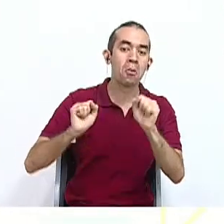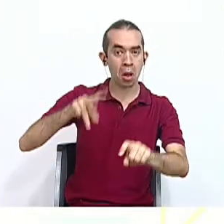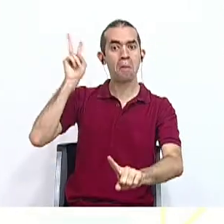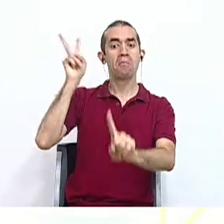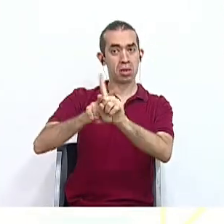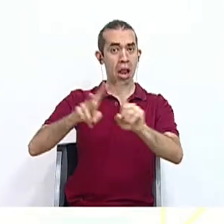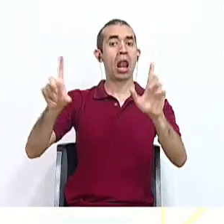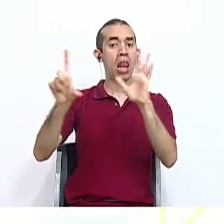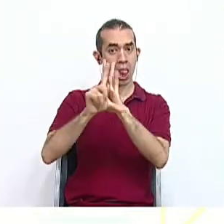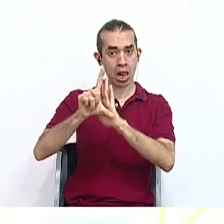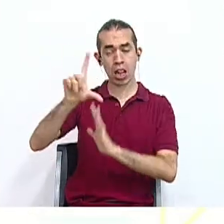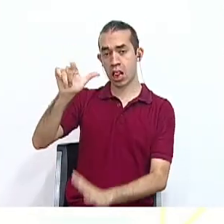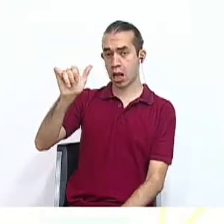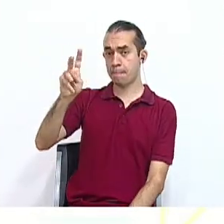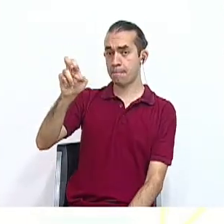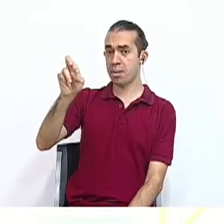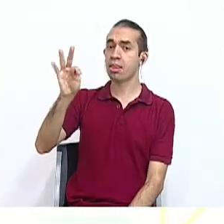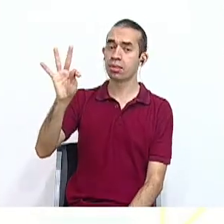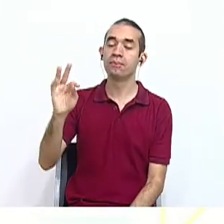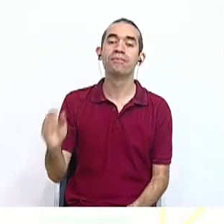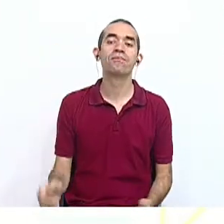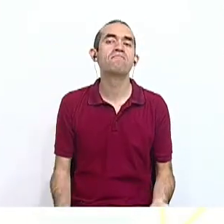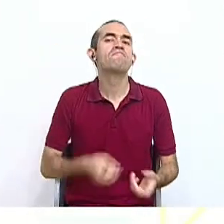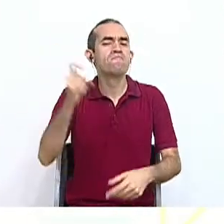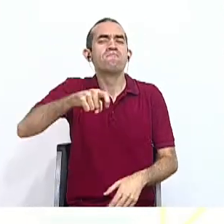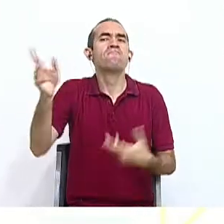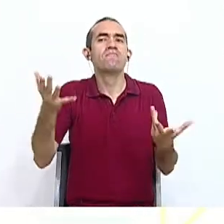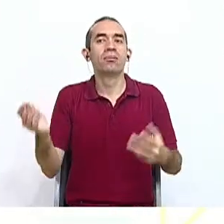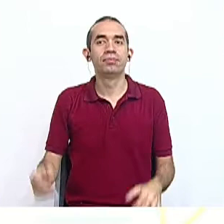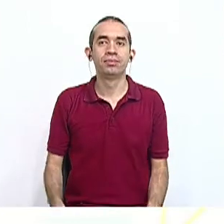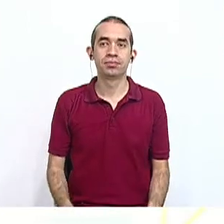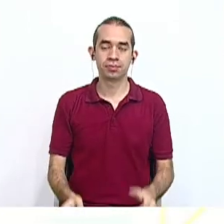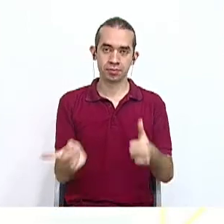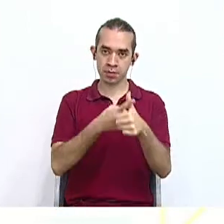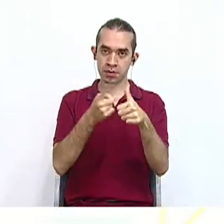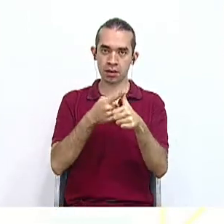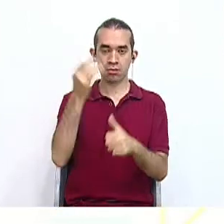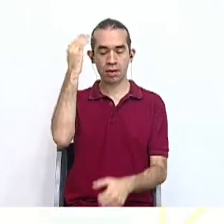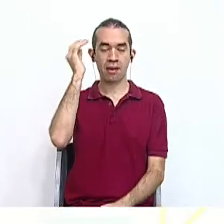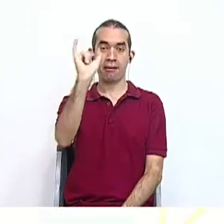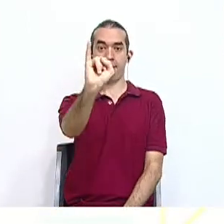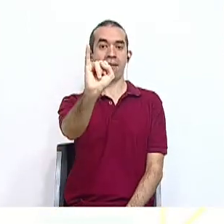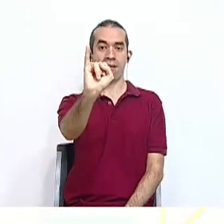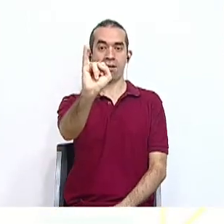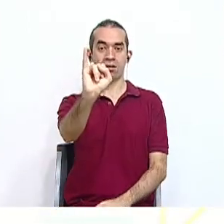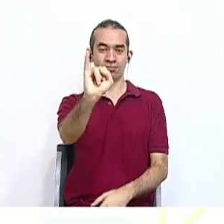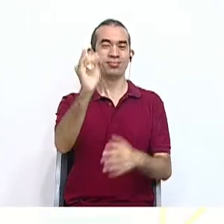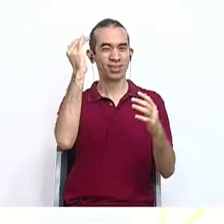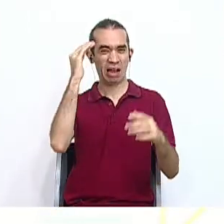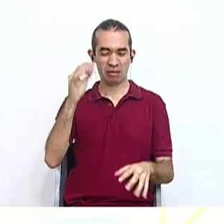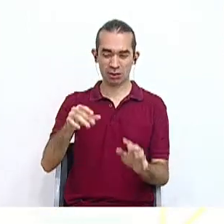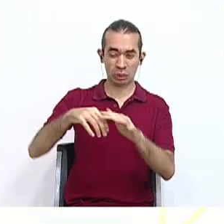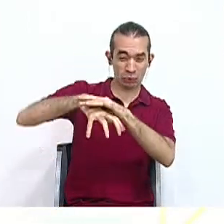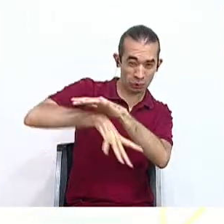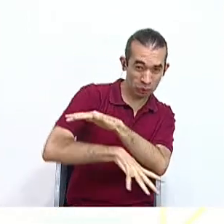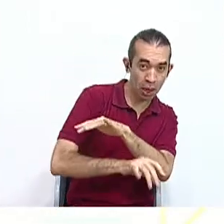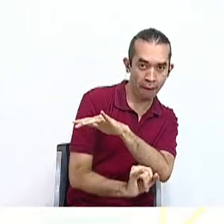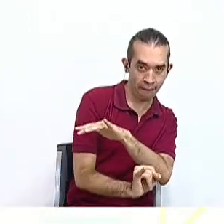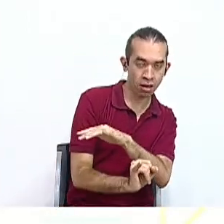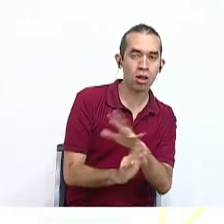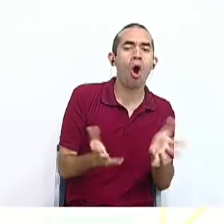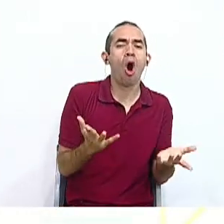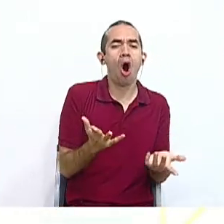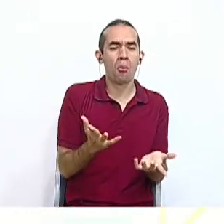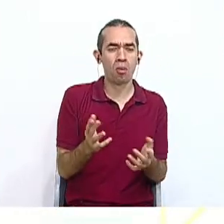Lambert. Pero para ello, ¿qué ocupamos? Primero vamos a despejar I. ¿Cómo podemos despejar I en esta fórmula?